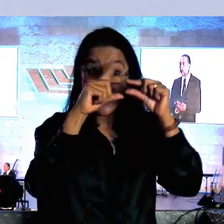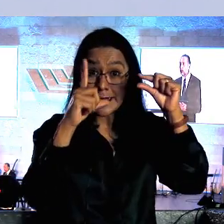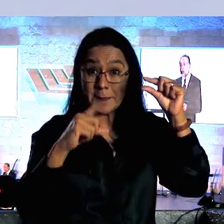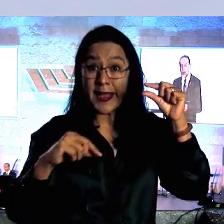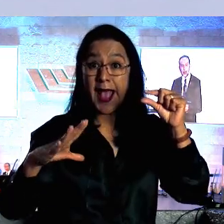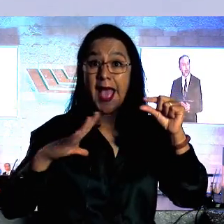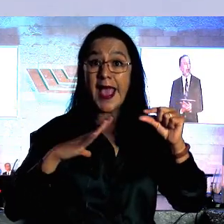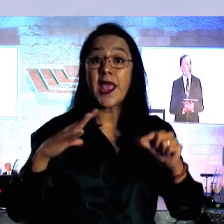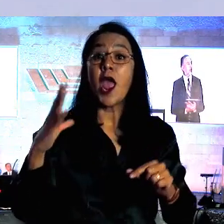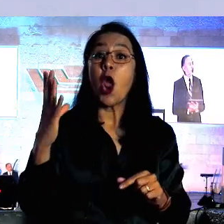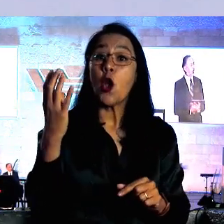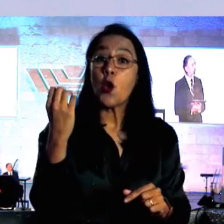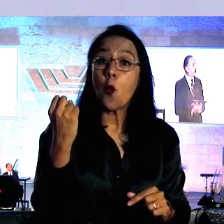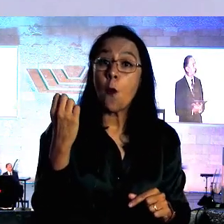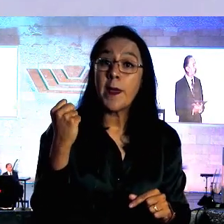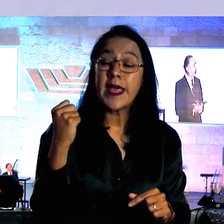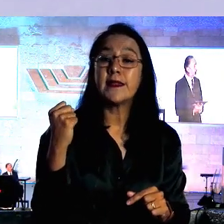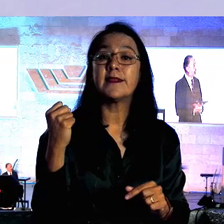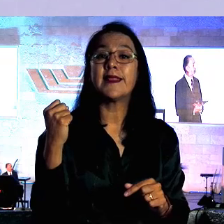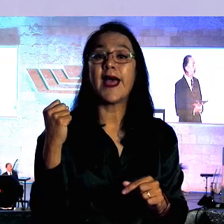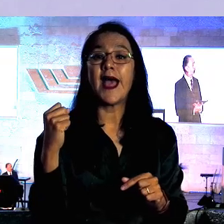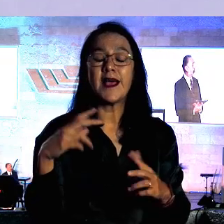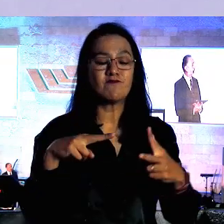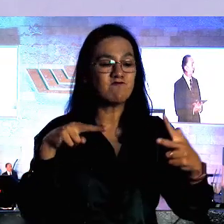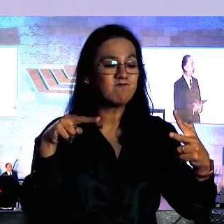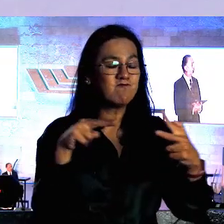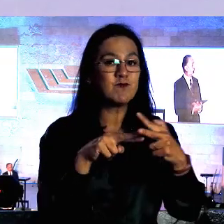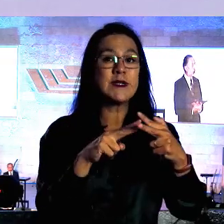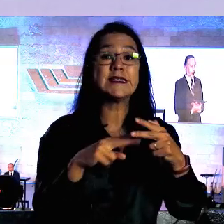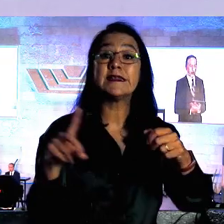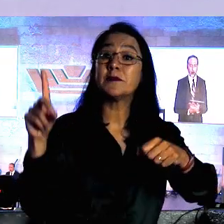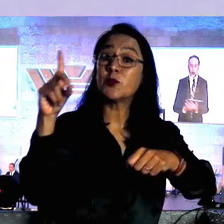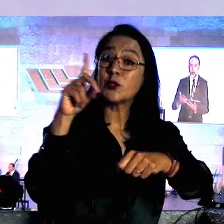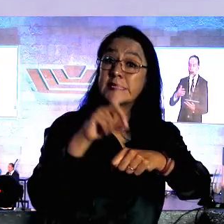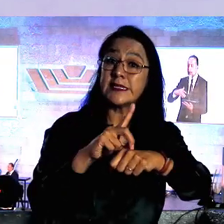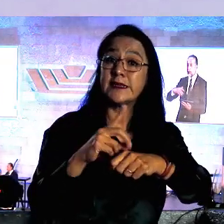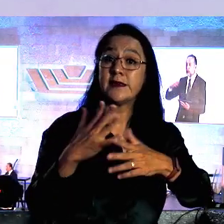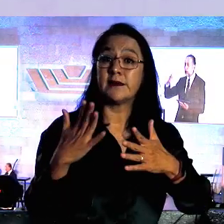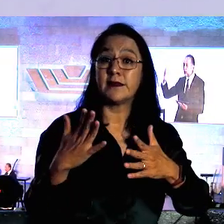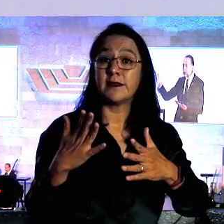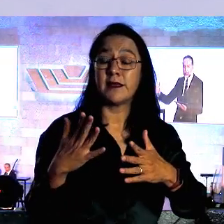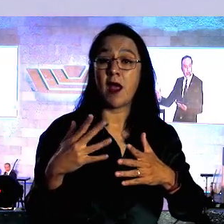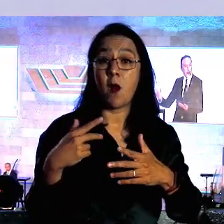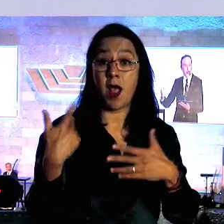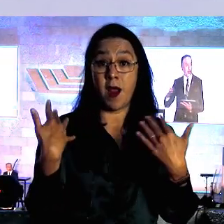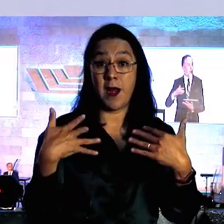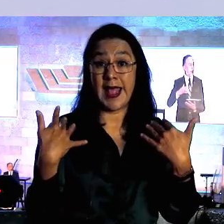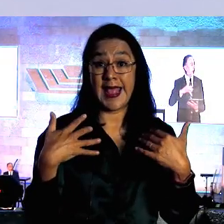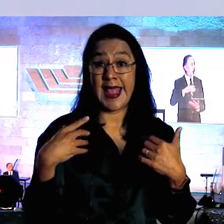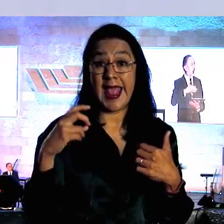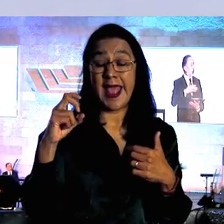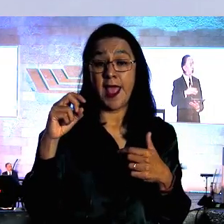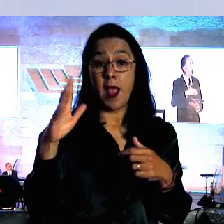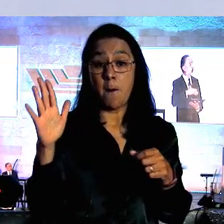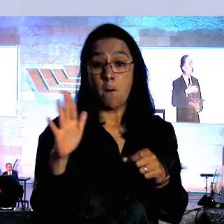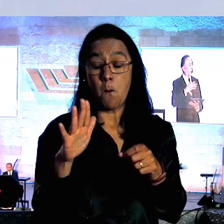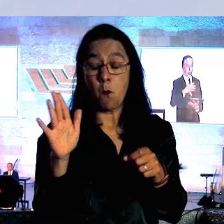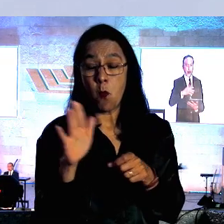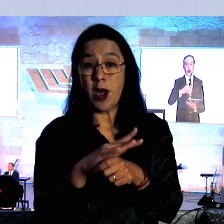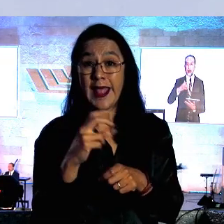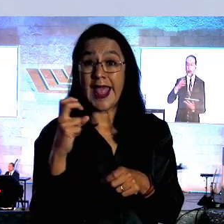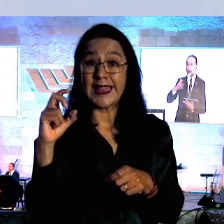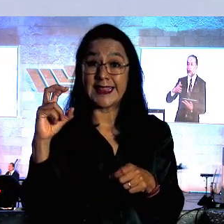90 asesinatos al día cuando eso lo multiplicamos por 30 nos está dando arriba de